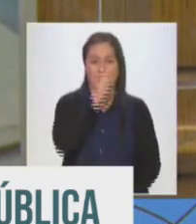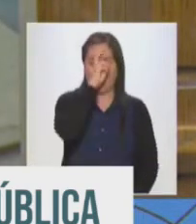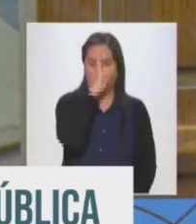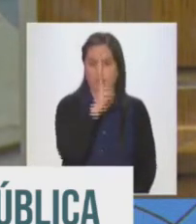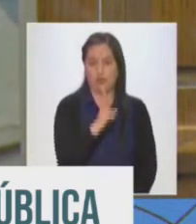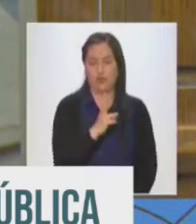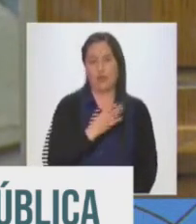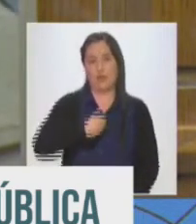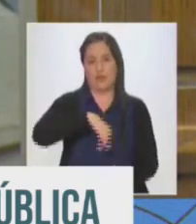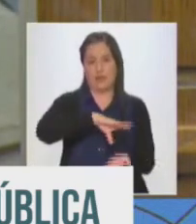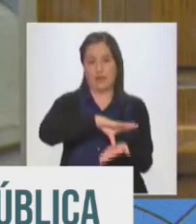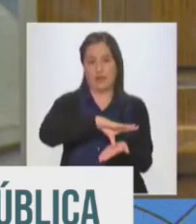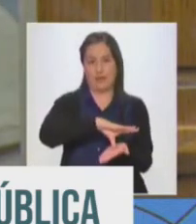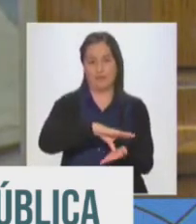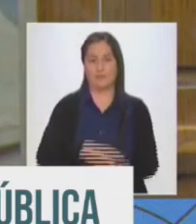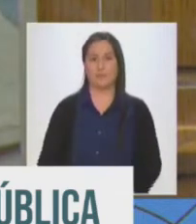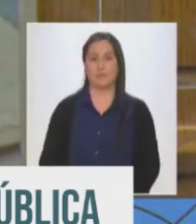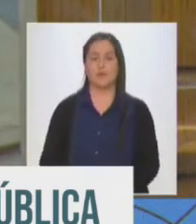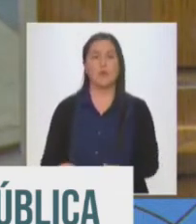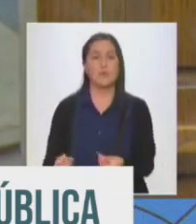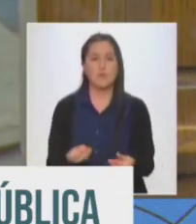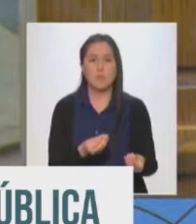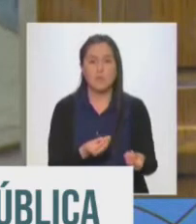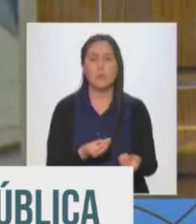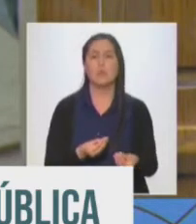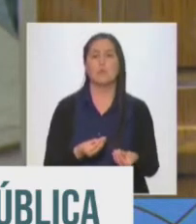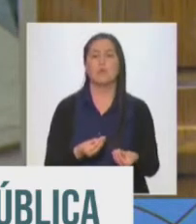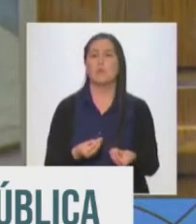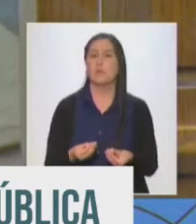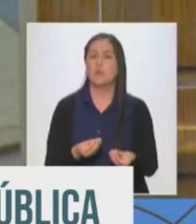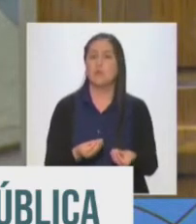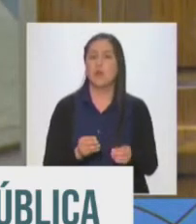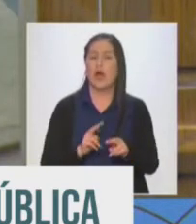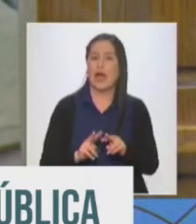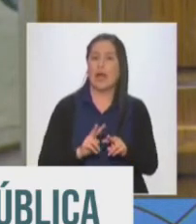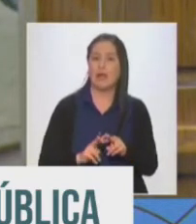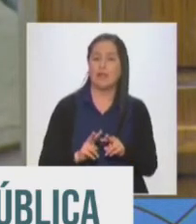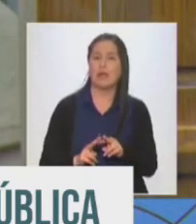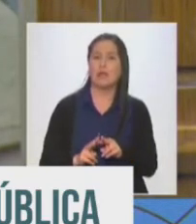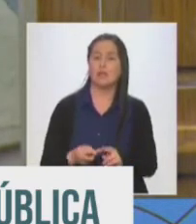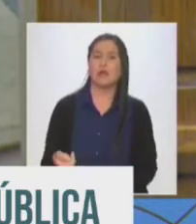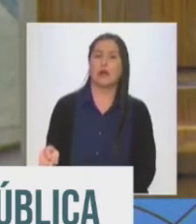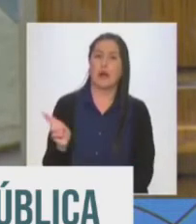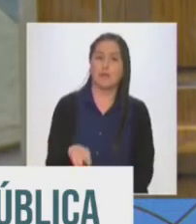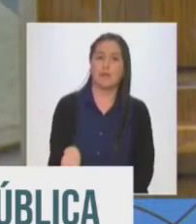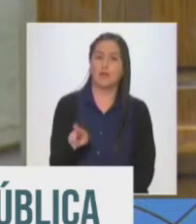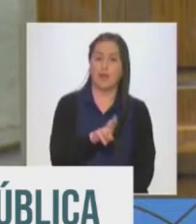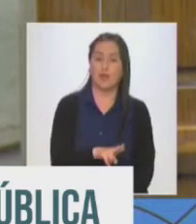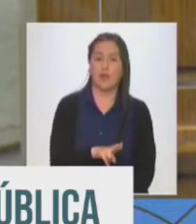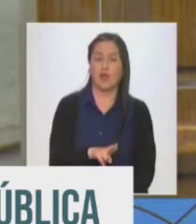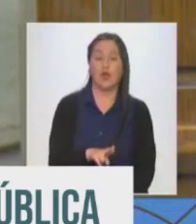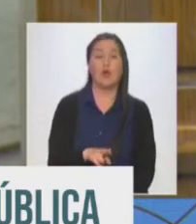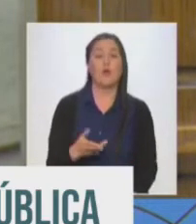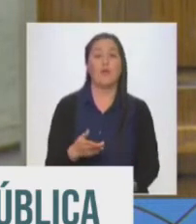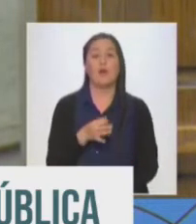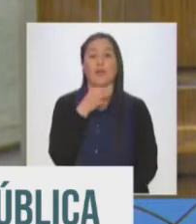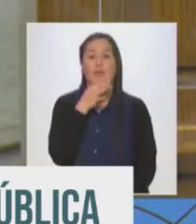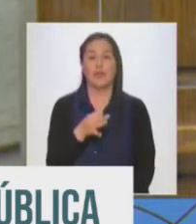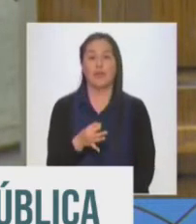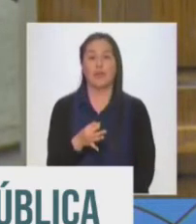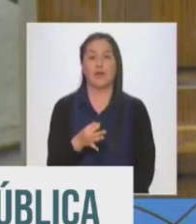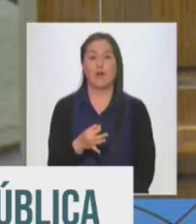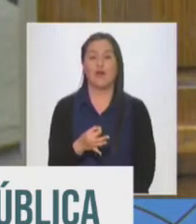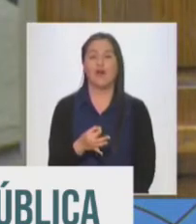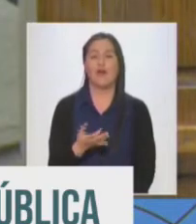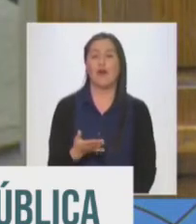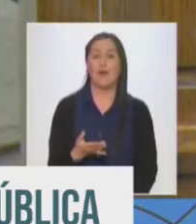país. Muchos se harán eco de la historia. Como hija de un expresidente legítimamente electo e ilegítimamente derrocado